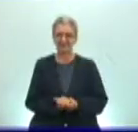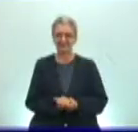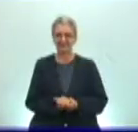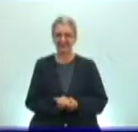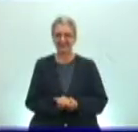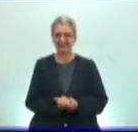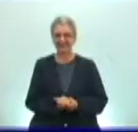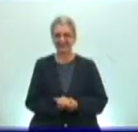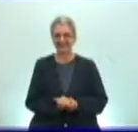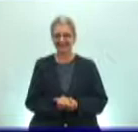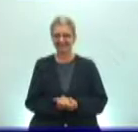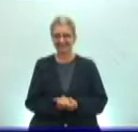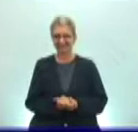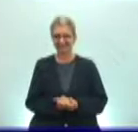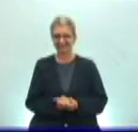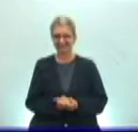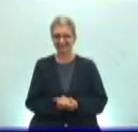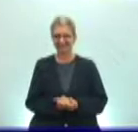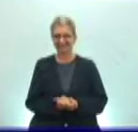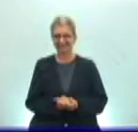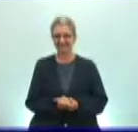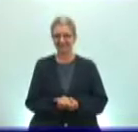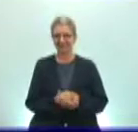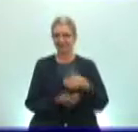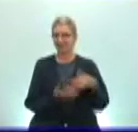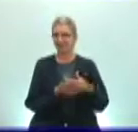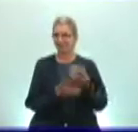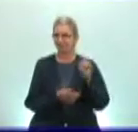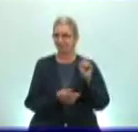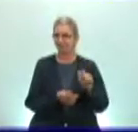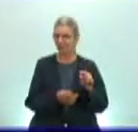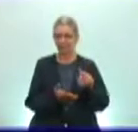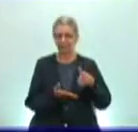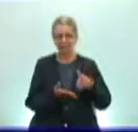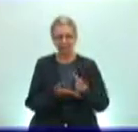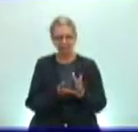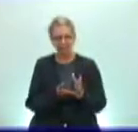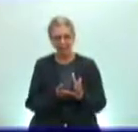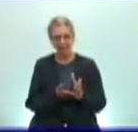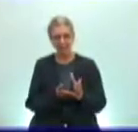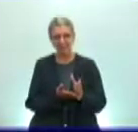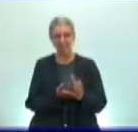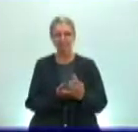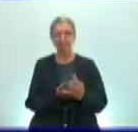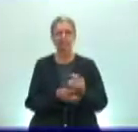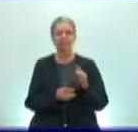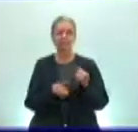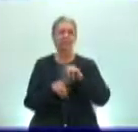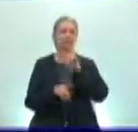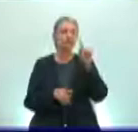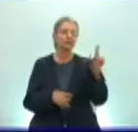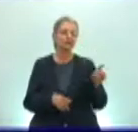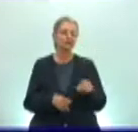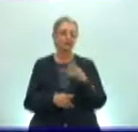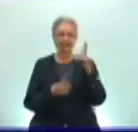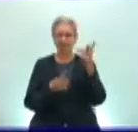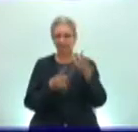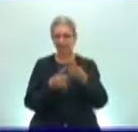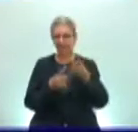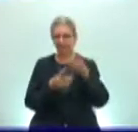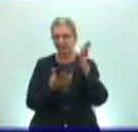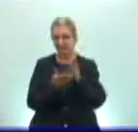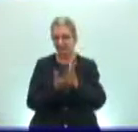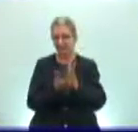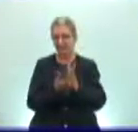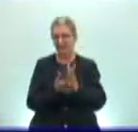enseñanza técnica y profesional. En el día de hoy damos continuidad a un ciclo de teleclases con el objetivo de